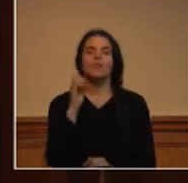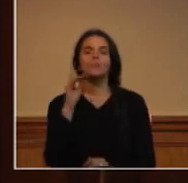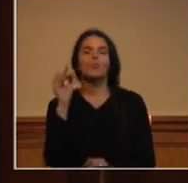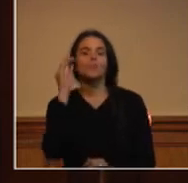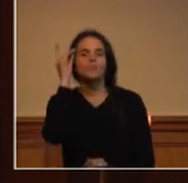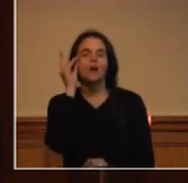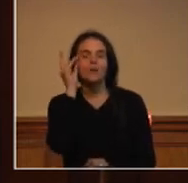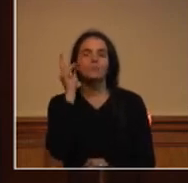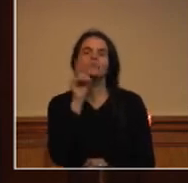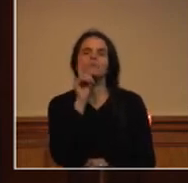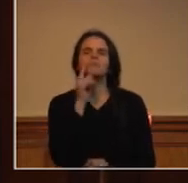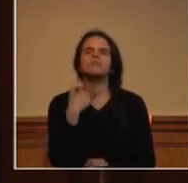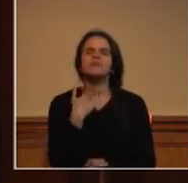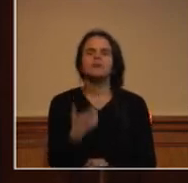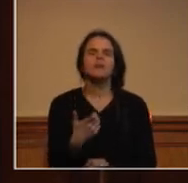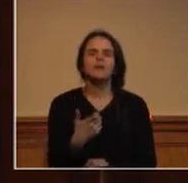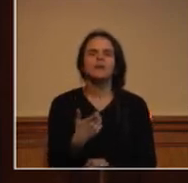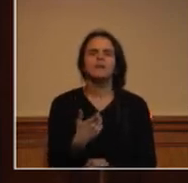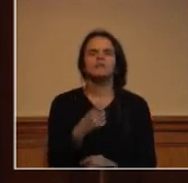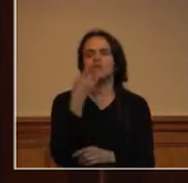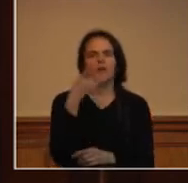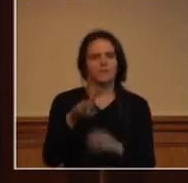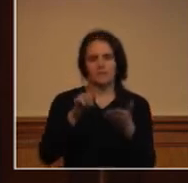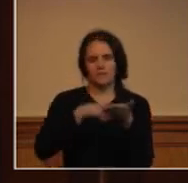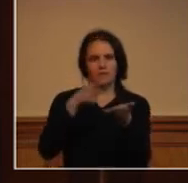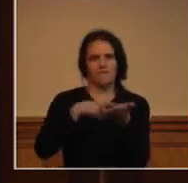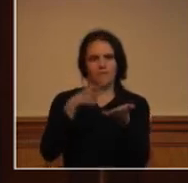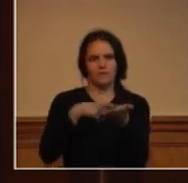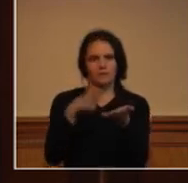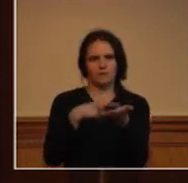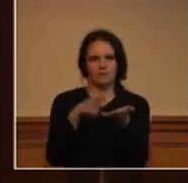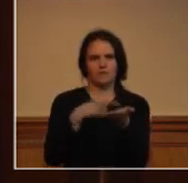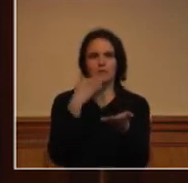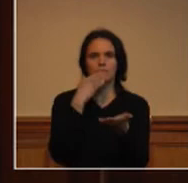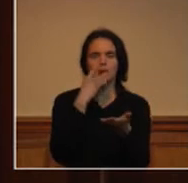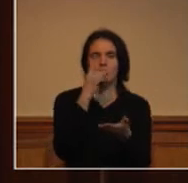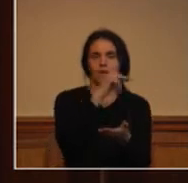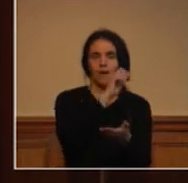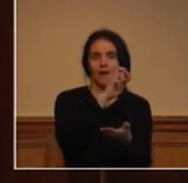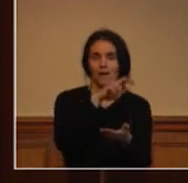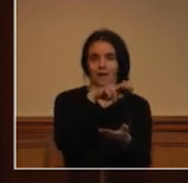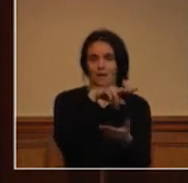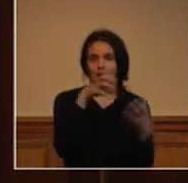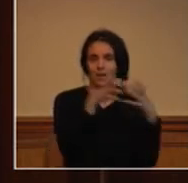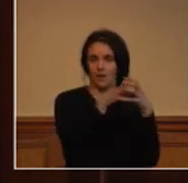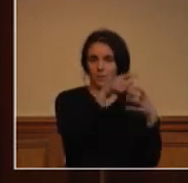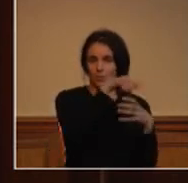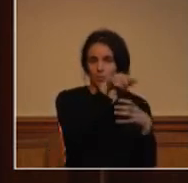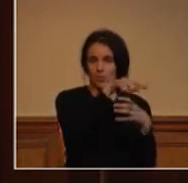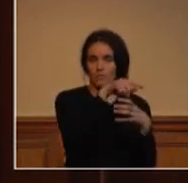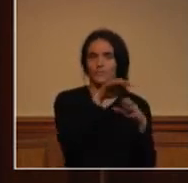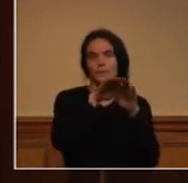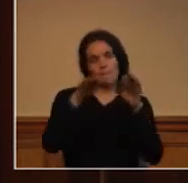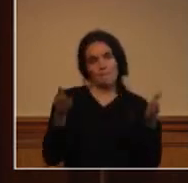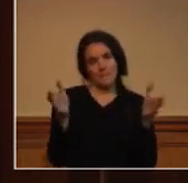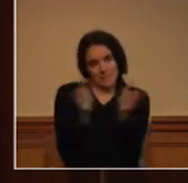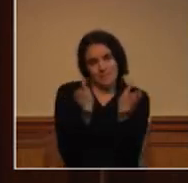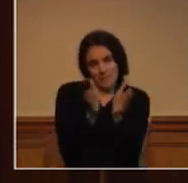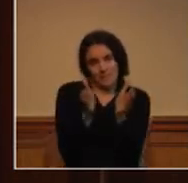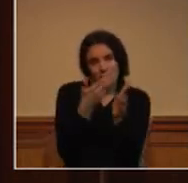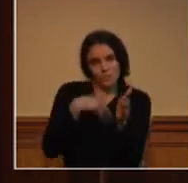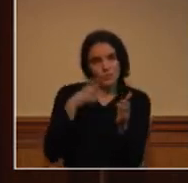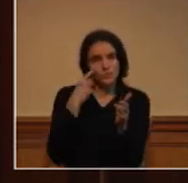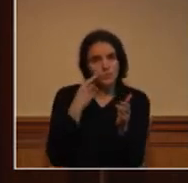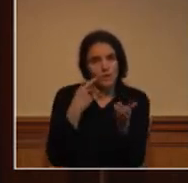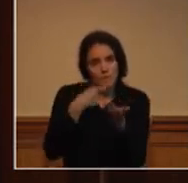con nuestro método eran solo las tabletas y a Karen con su equipo, ¿ya? Y en la mesita, que era lo que estábamos